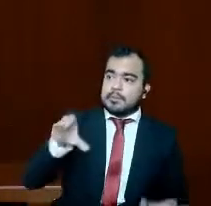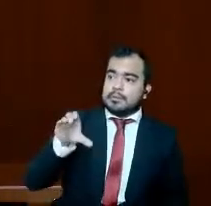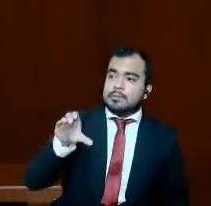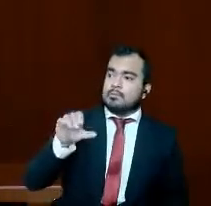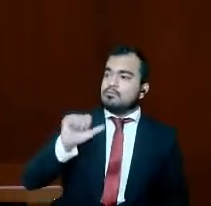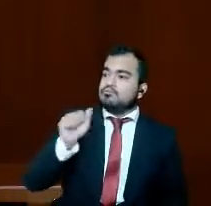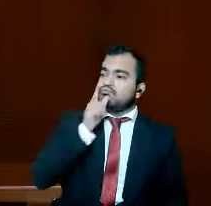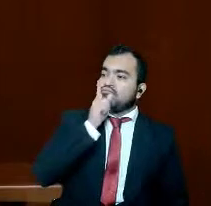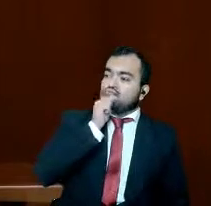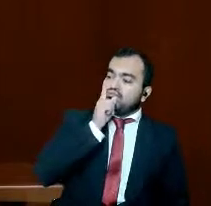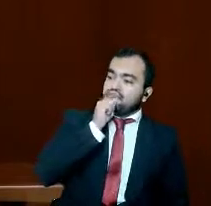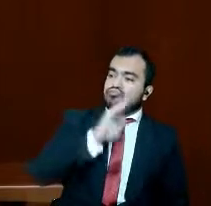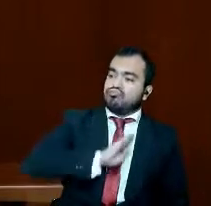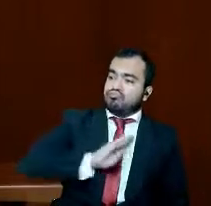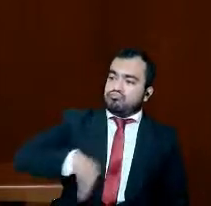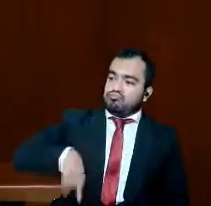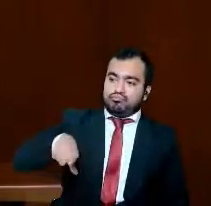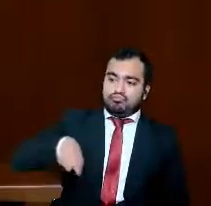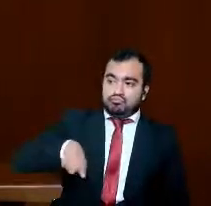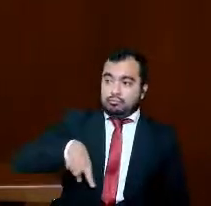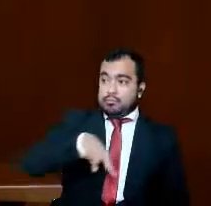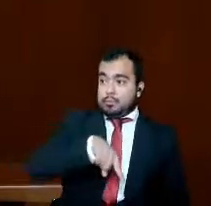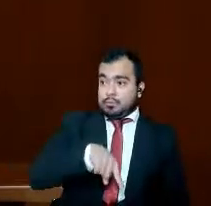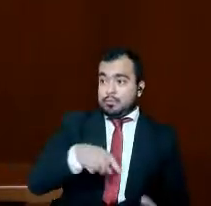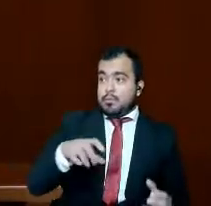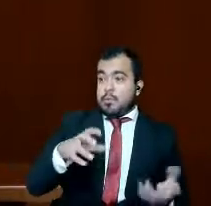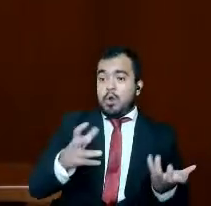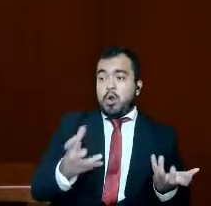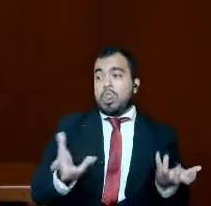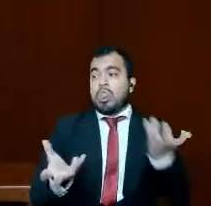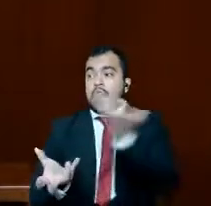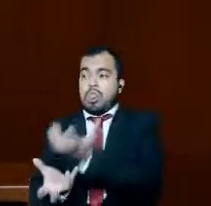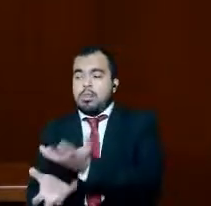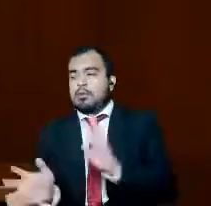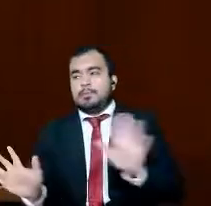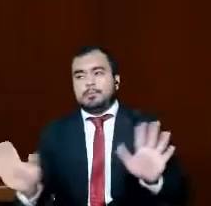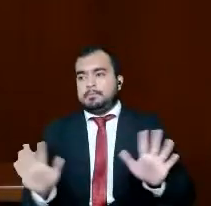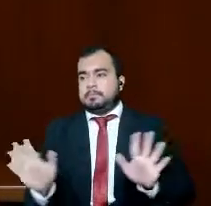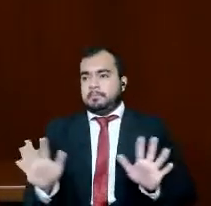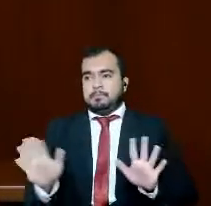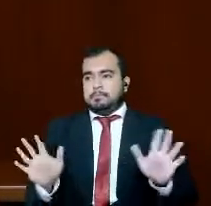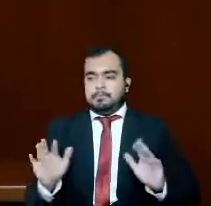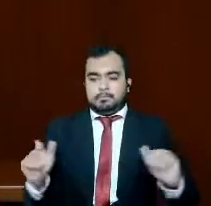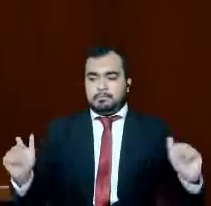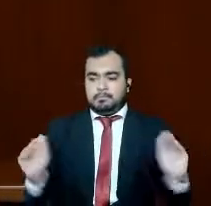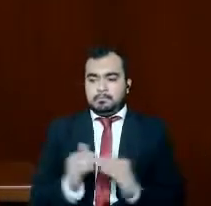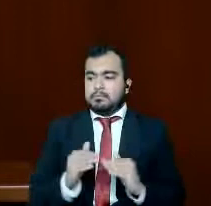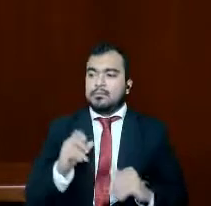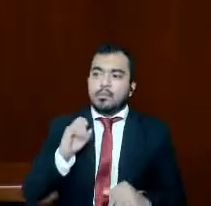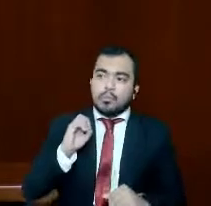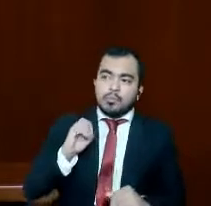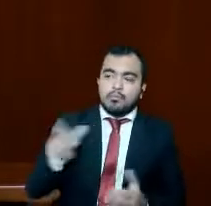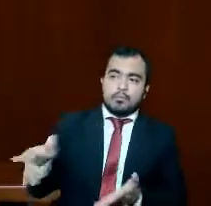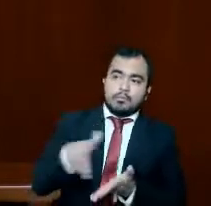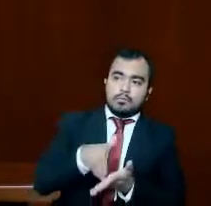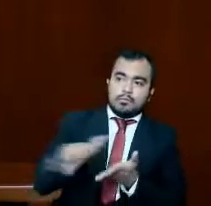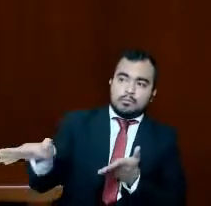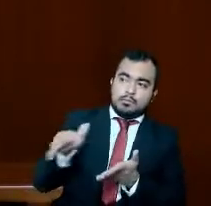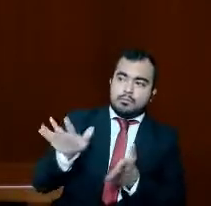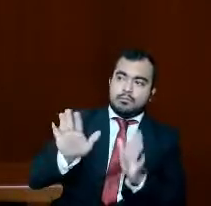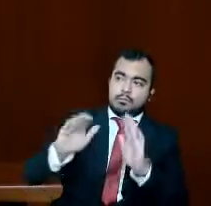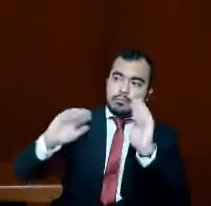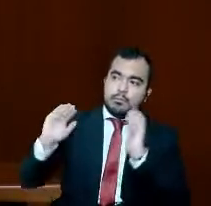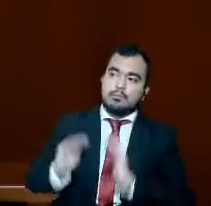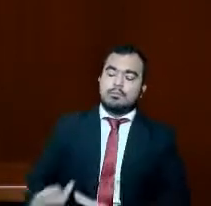de gobierno en el cumplimiento de sus competencias o eximir a dichas autoridades de sus responsabilidades.